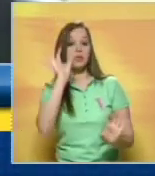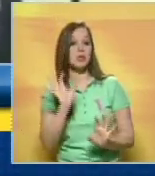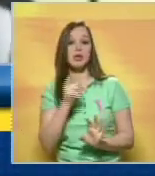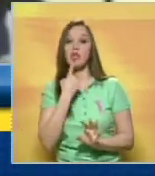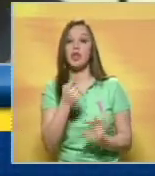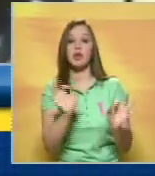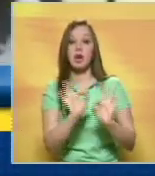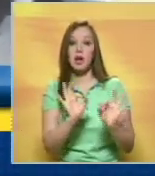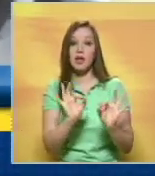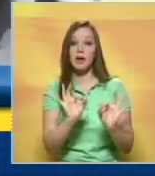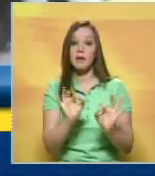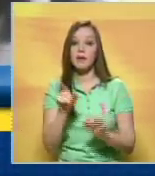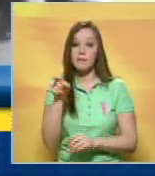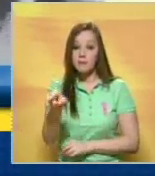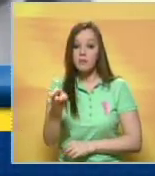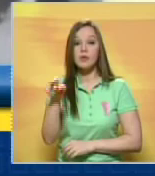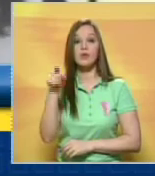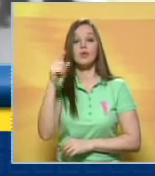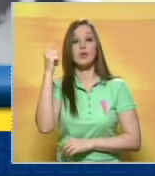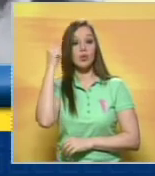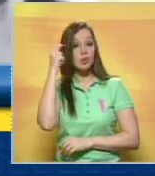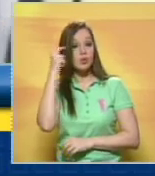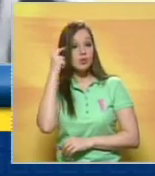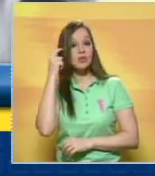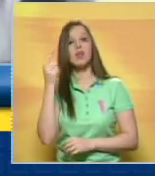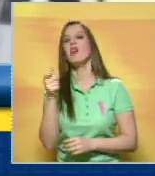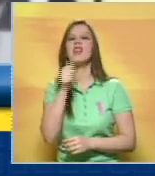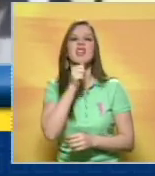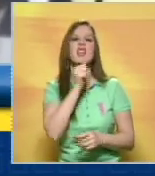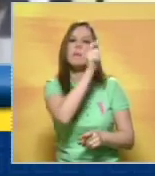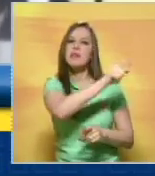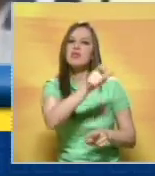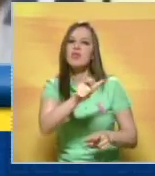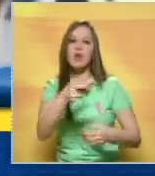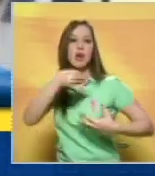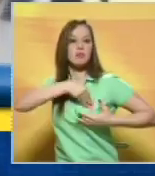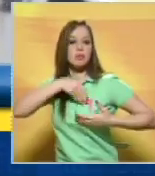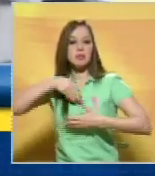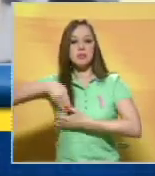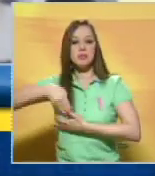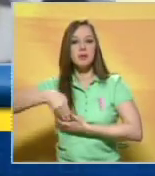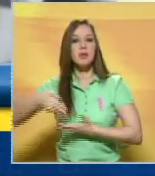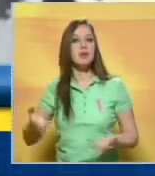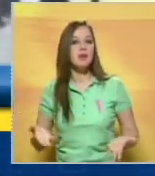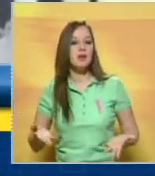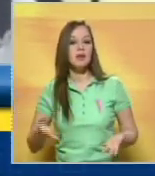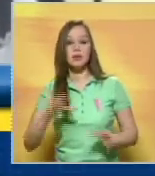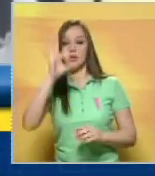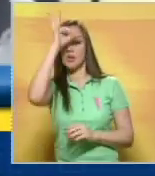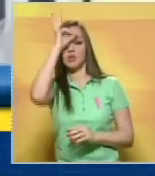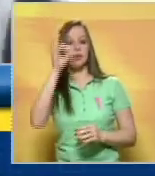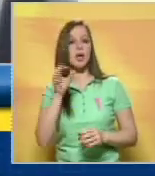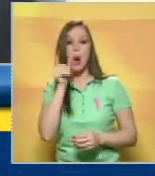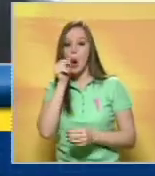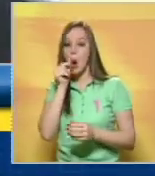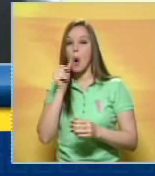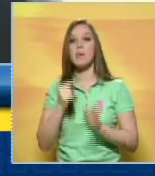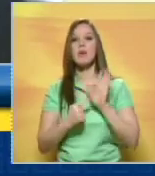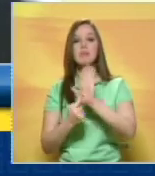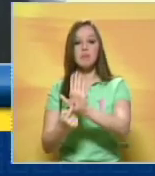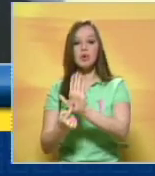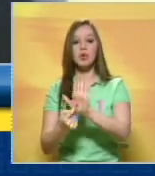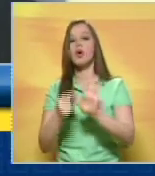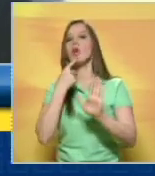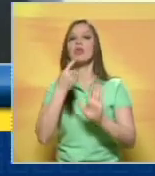dicho. ¿Sabes si hay más gente a la que estén haciendo esto? No, donde yo estaba yo sola, pero el chavo me mostró